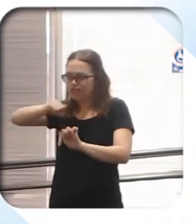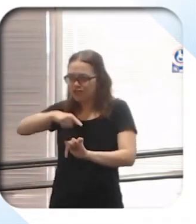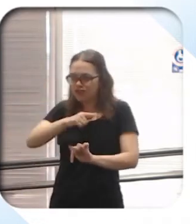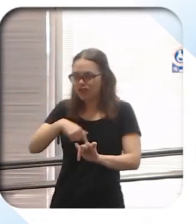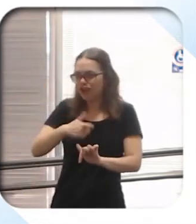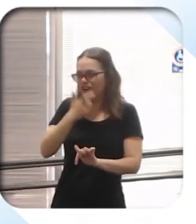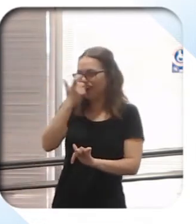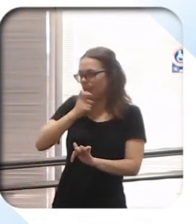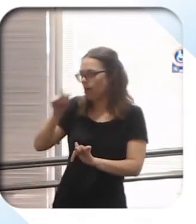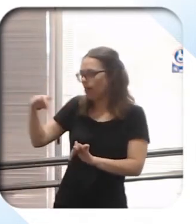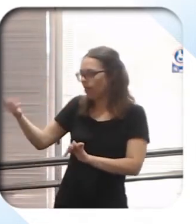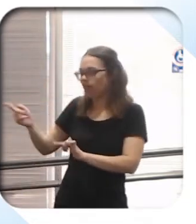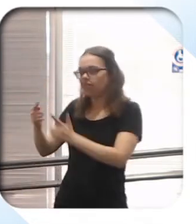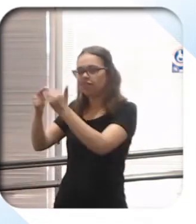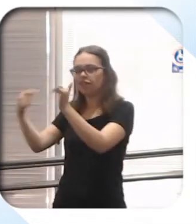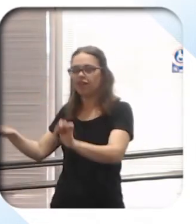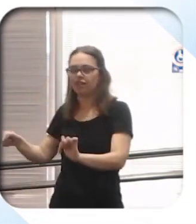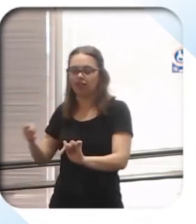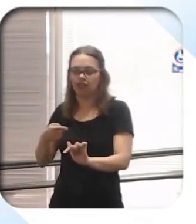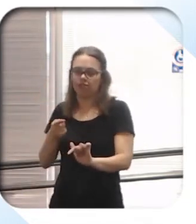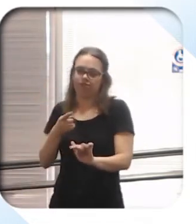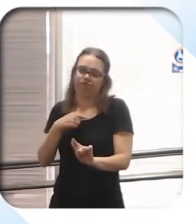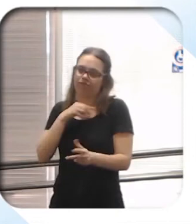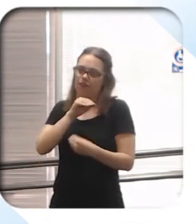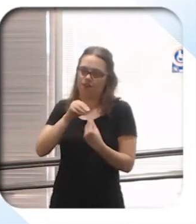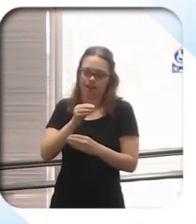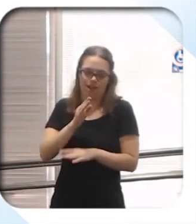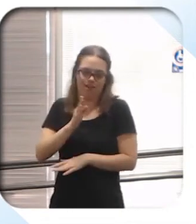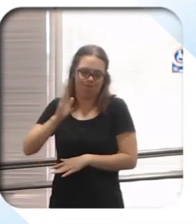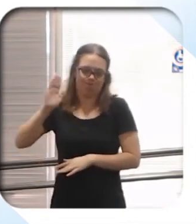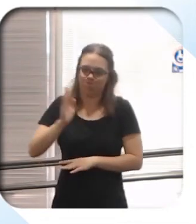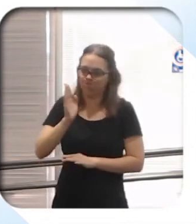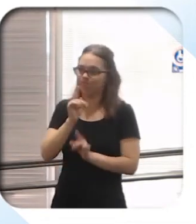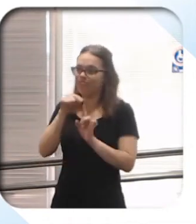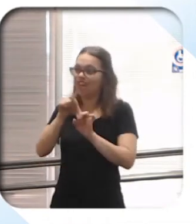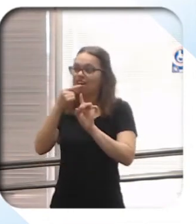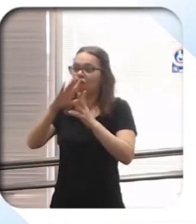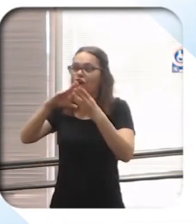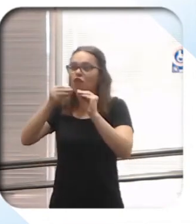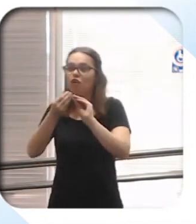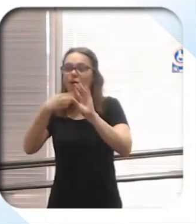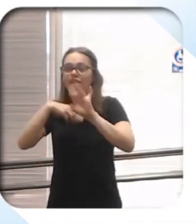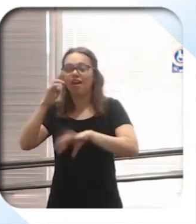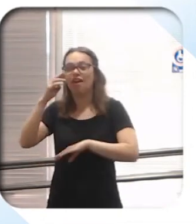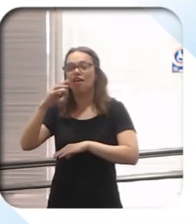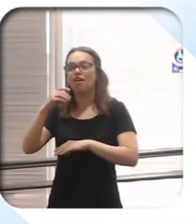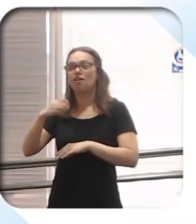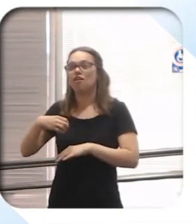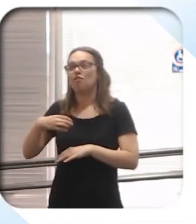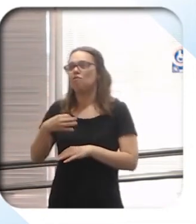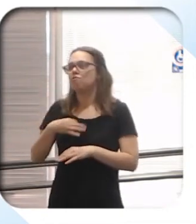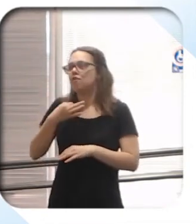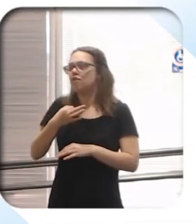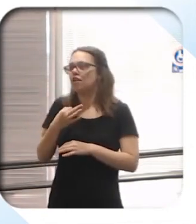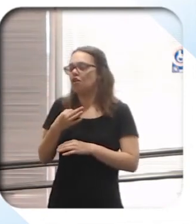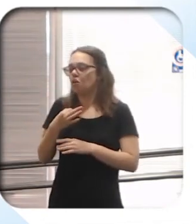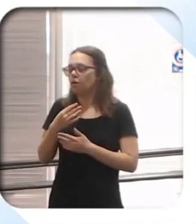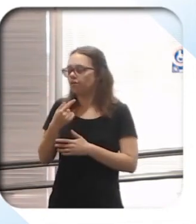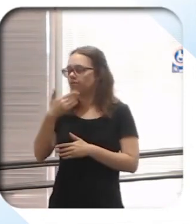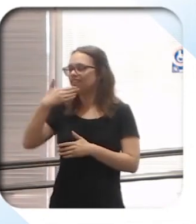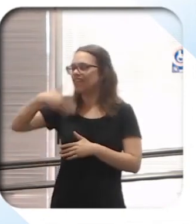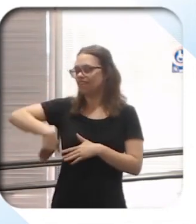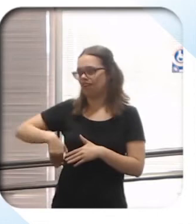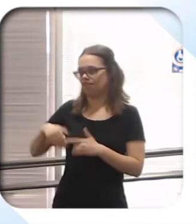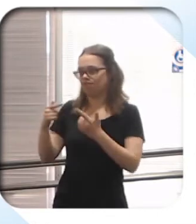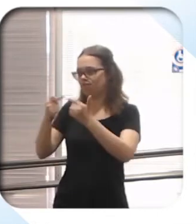de alguien diferente en mi casa. Y eso para mí fue un elemento que me ayudó a vivir las diferencias desde